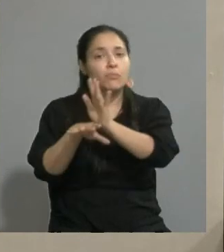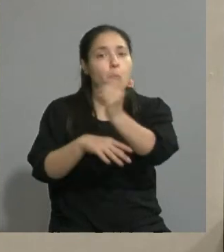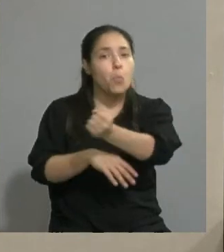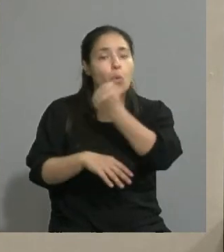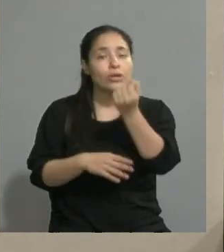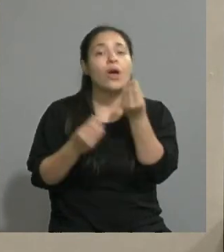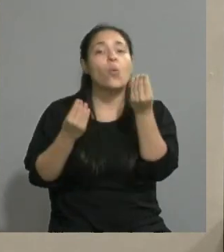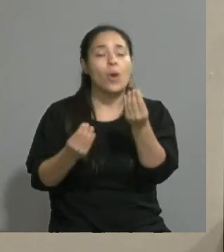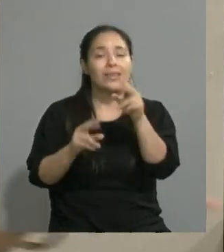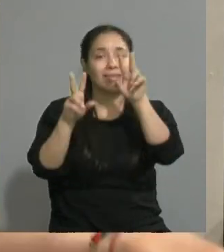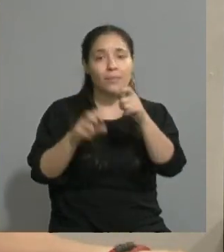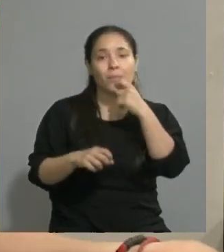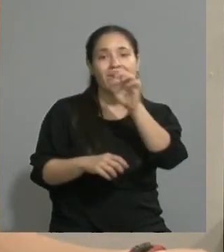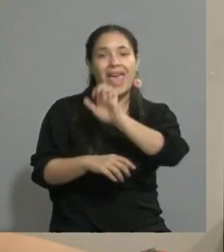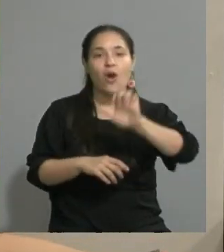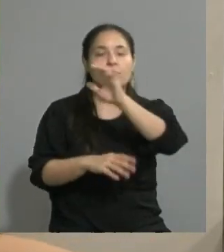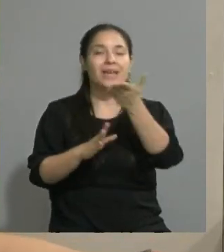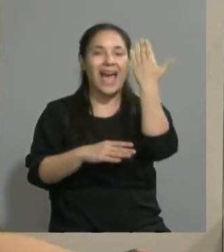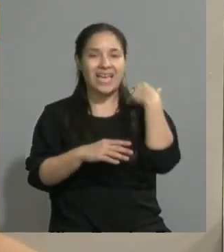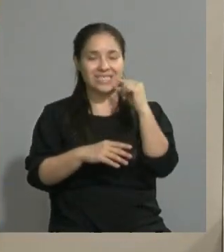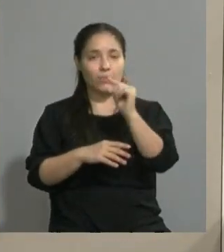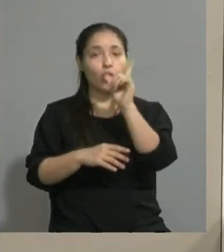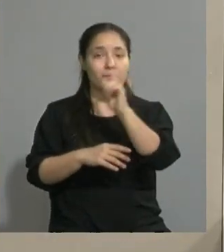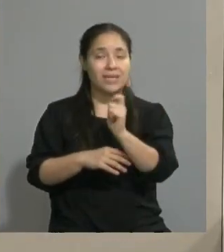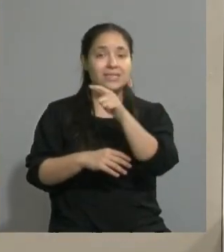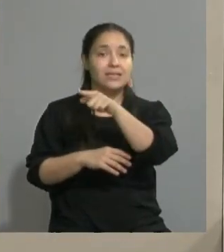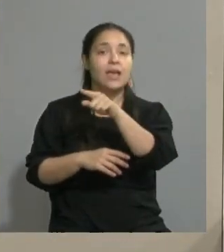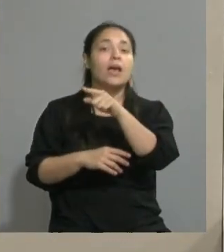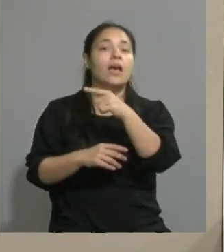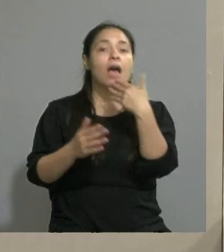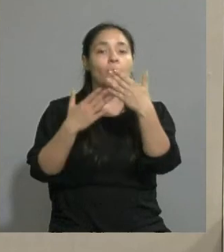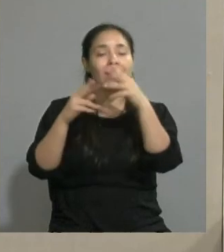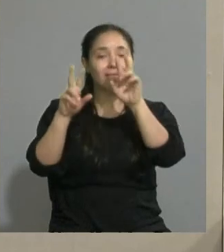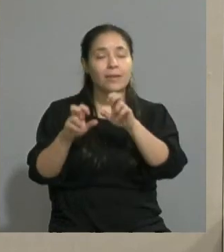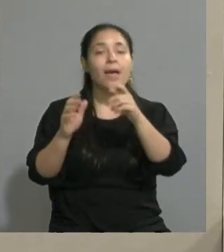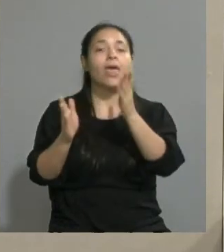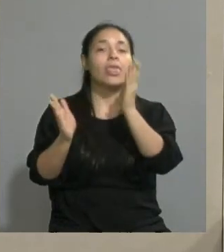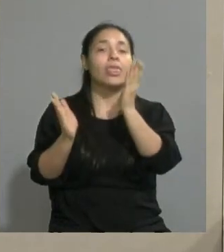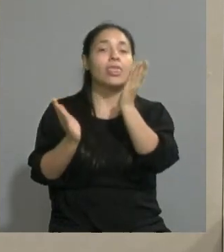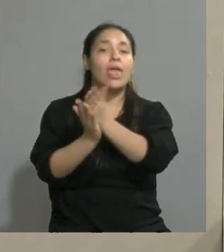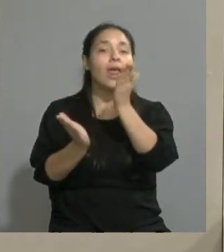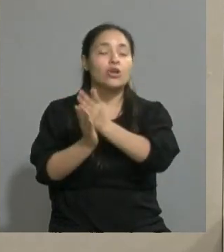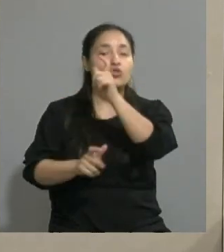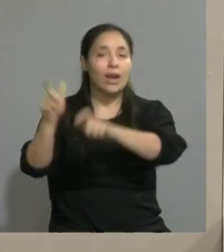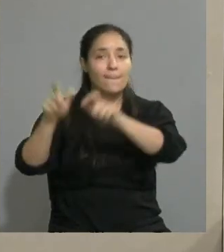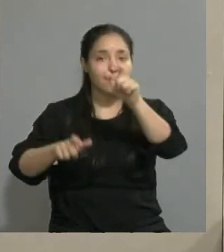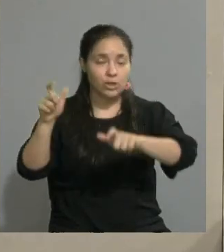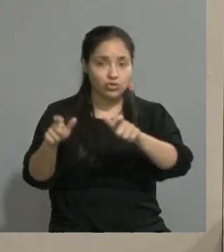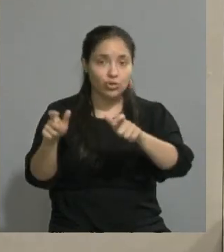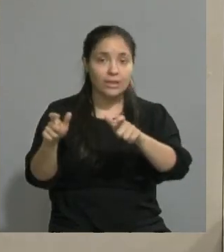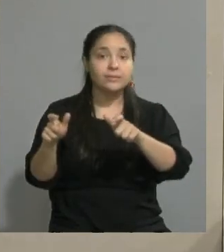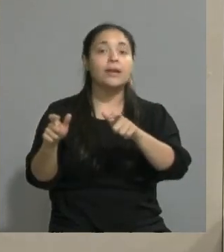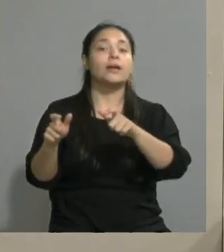es que, por ejemplo, en Europa hace poco tiempo, meses atrás, se hablaba de reconocer los derechos de los animales, que es un camino que ya